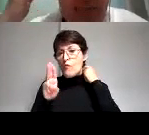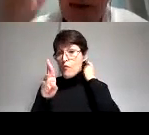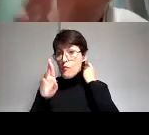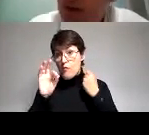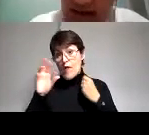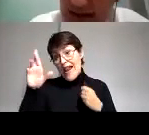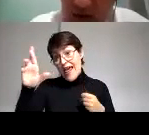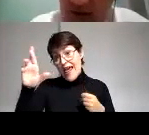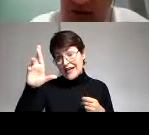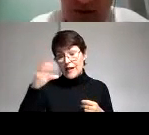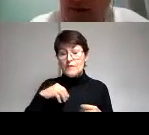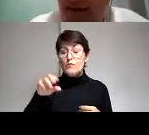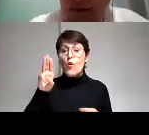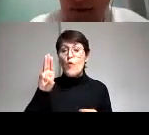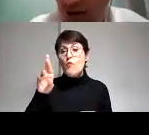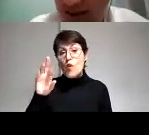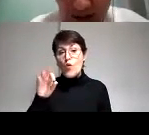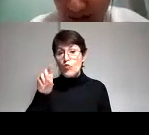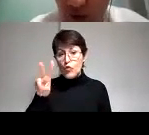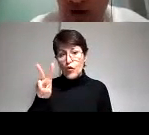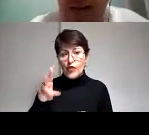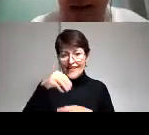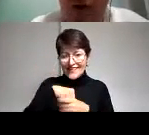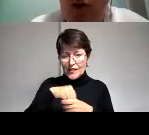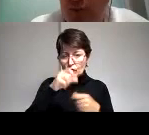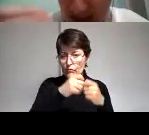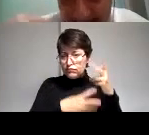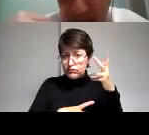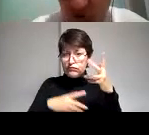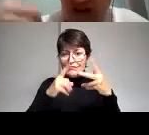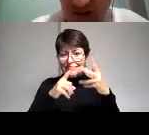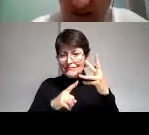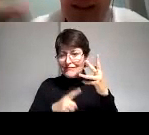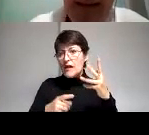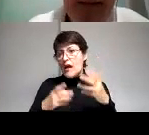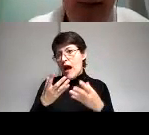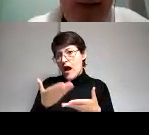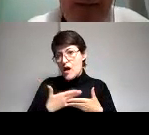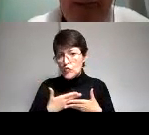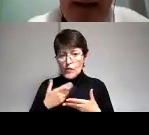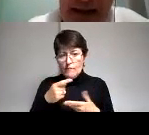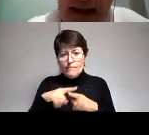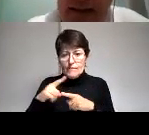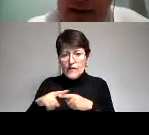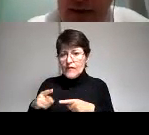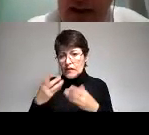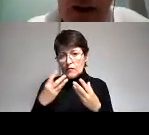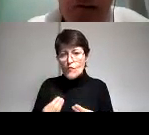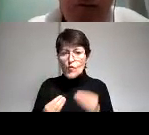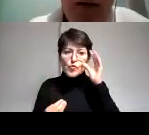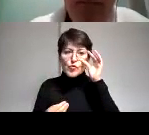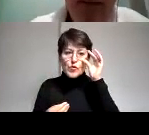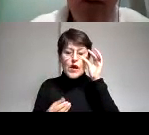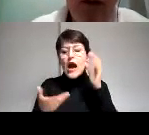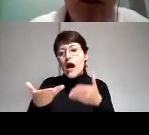¿no? Pero el Lactobacillus acidophilus va a llegar seguro a nivel del colon porque ya de por sí es resistente, inhibe el crecimiento de